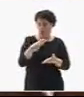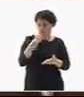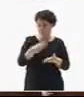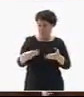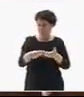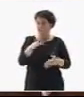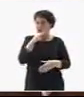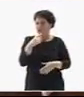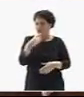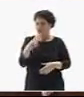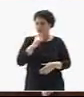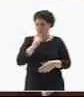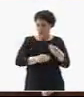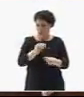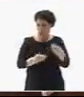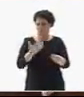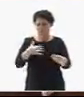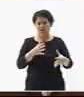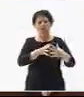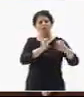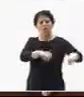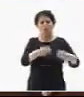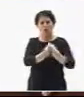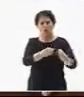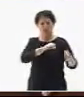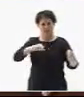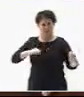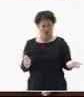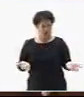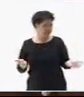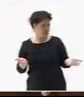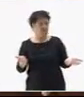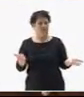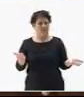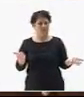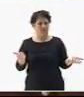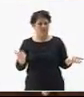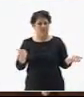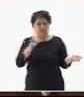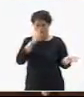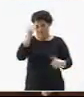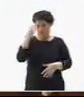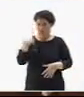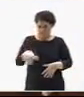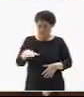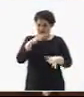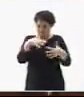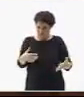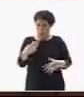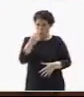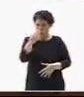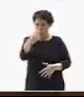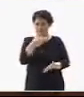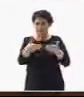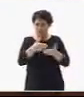Me temo yo que los 200 millones de euros que ya se destinan en Canarias a la sanidad privada se le van a hacer a usted